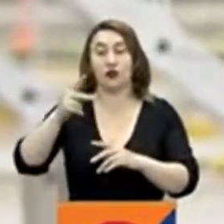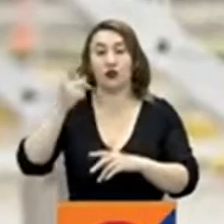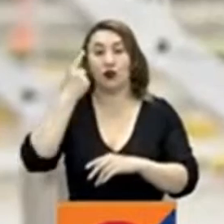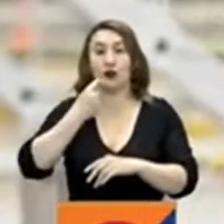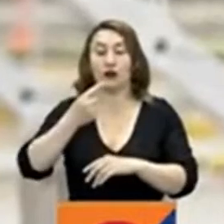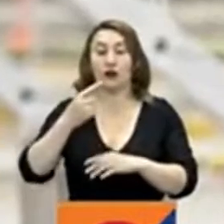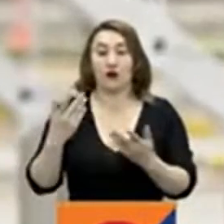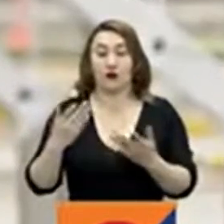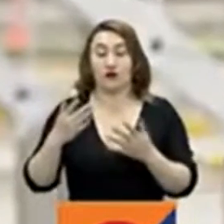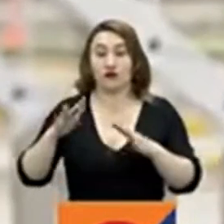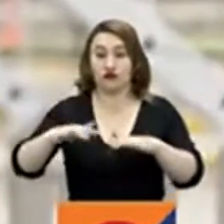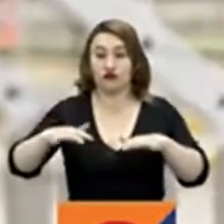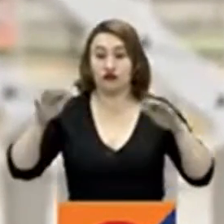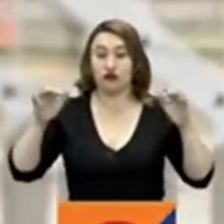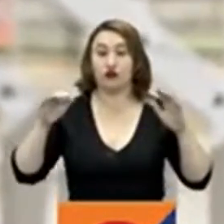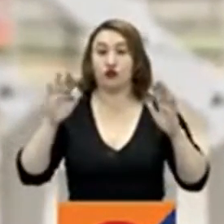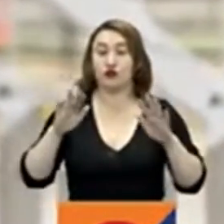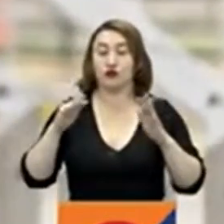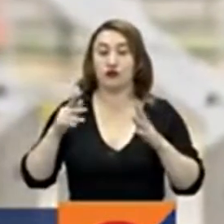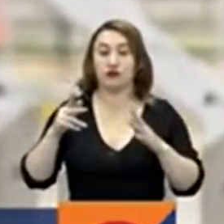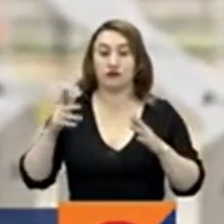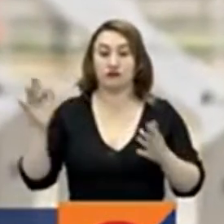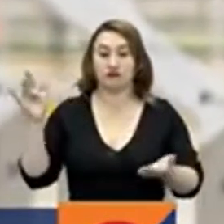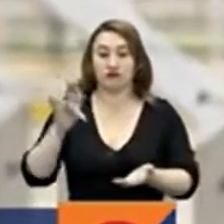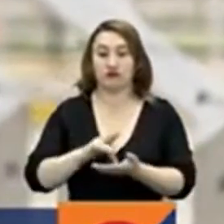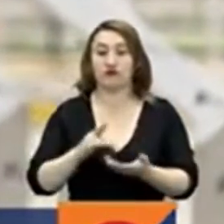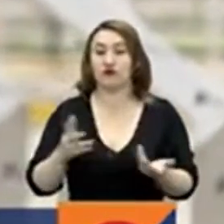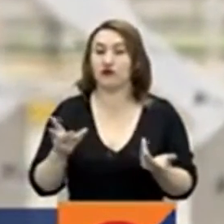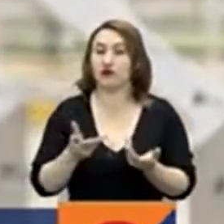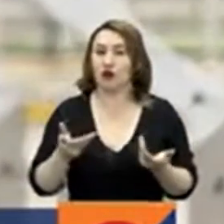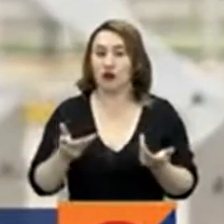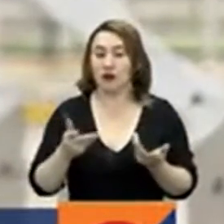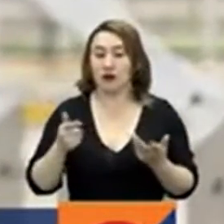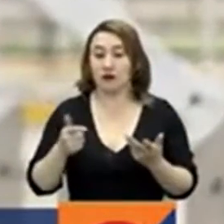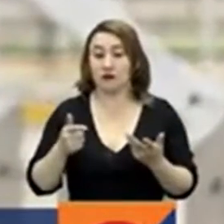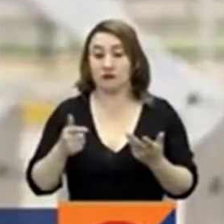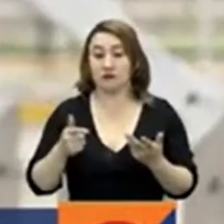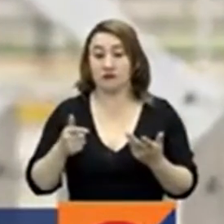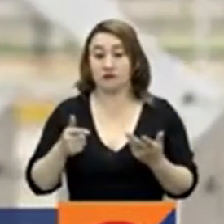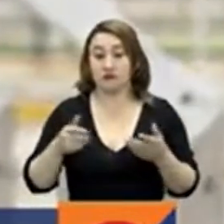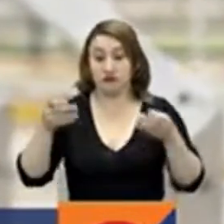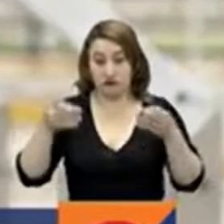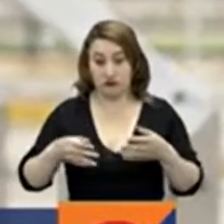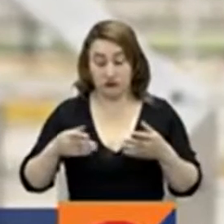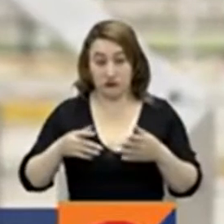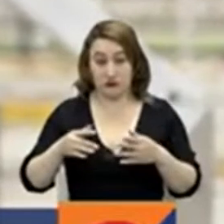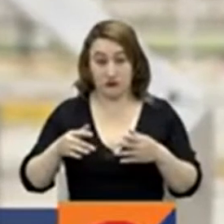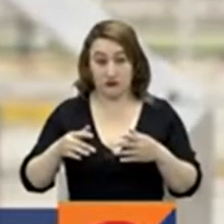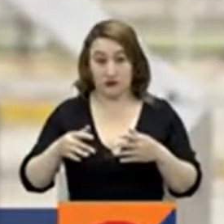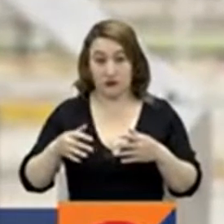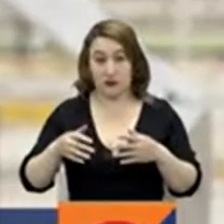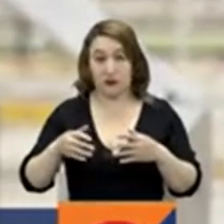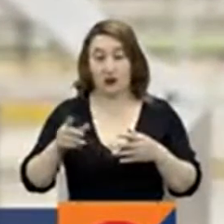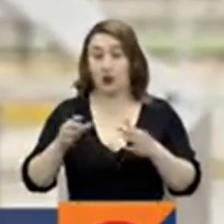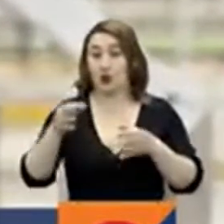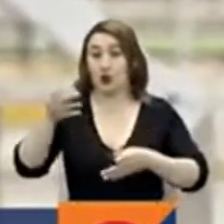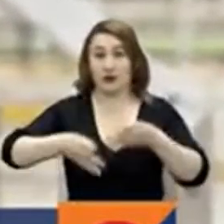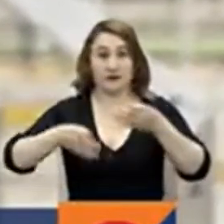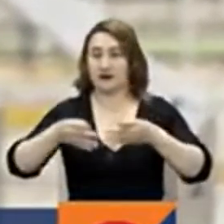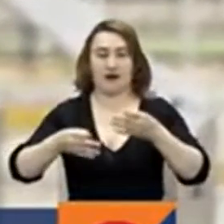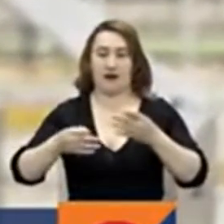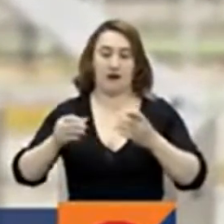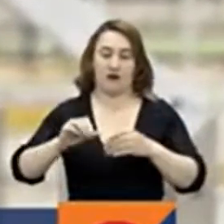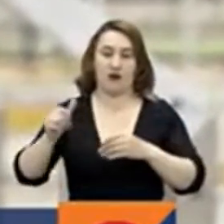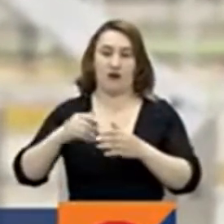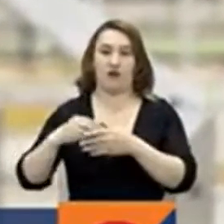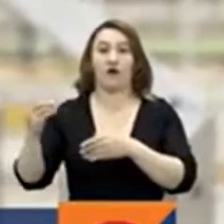las audiencias de comparecencia, en donde se están hablando precisamente de estas ejecuciones extrajudiciales, o como se conocían,